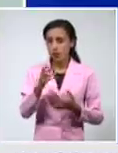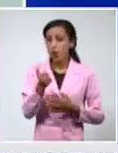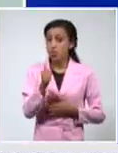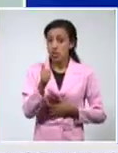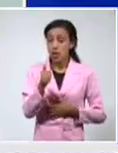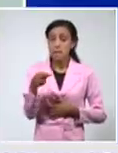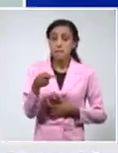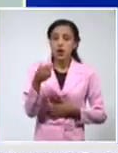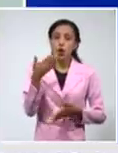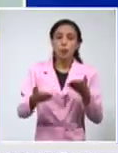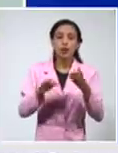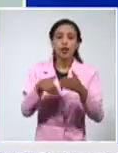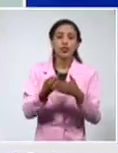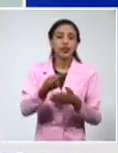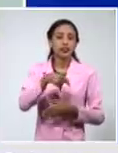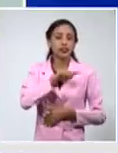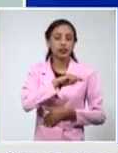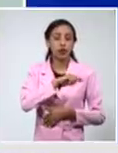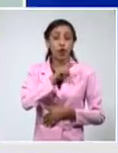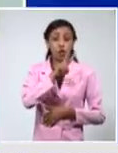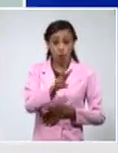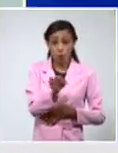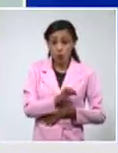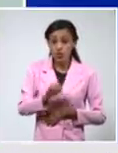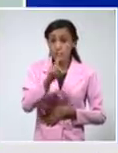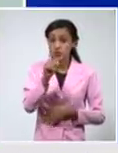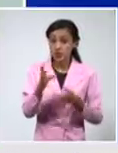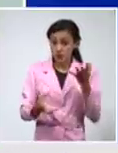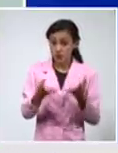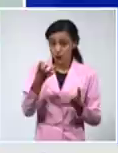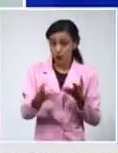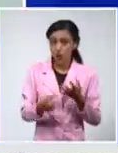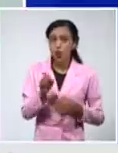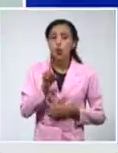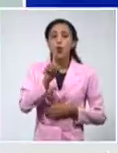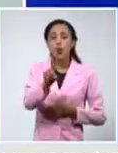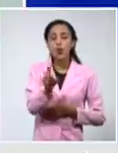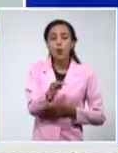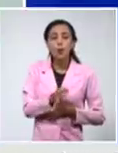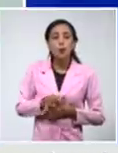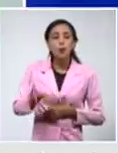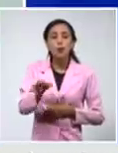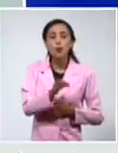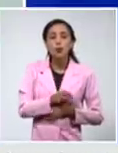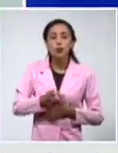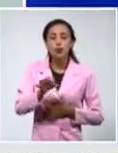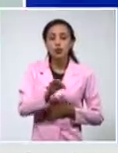anterior, 2 en Cienfuegos, municipio, y 1 en el municipio de Roda.